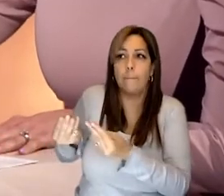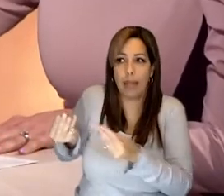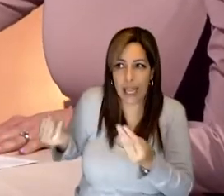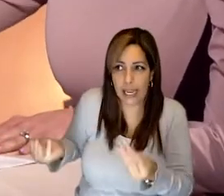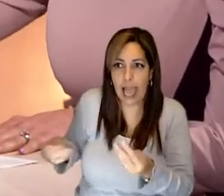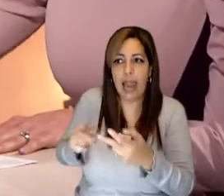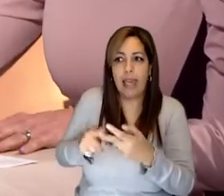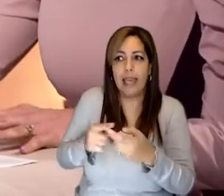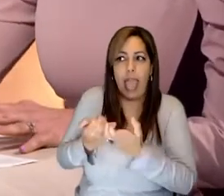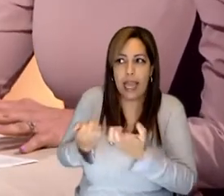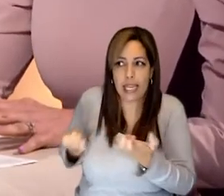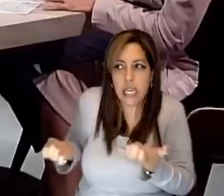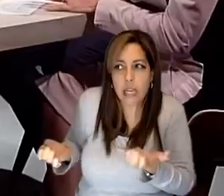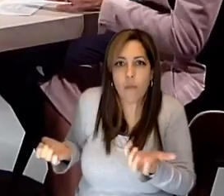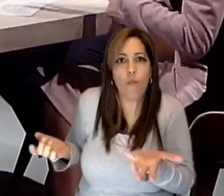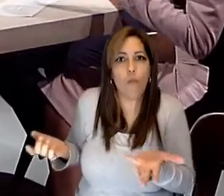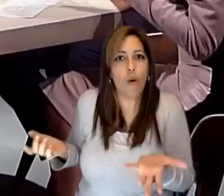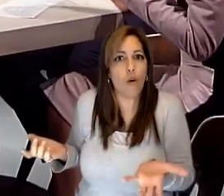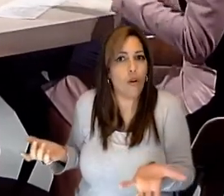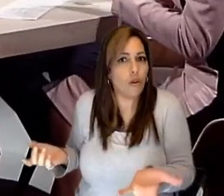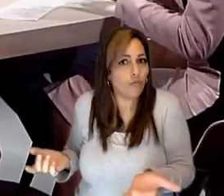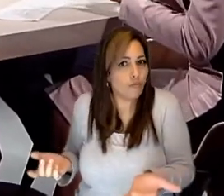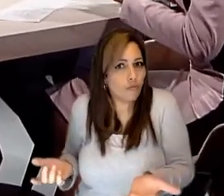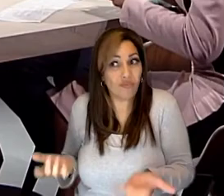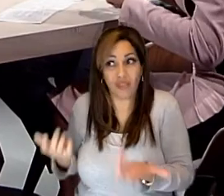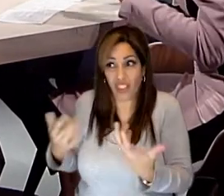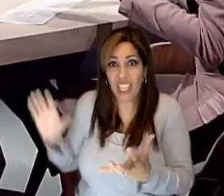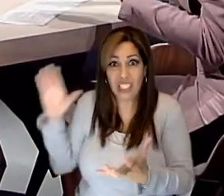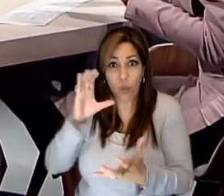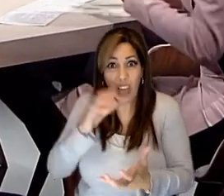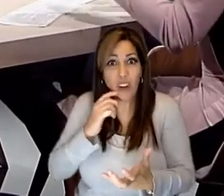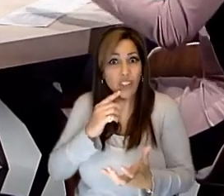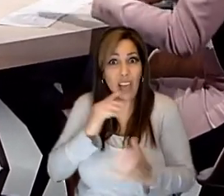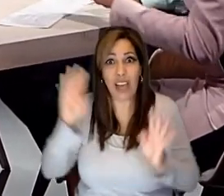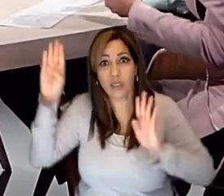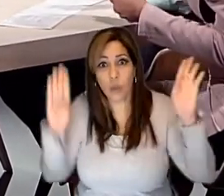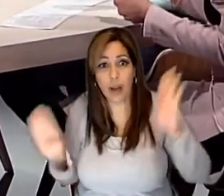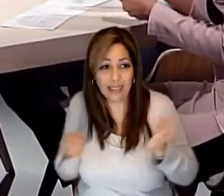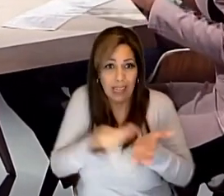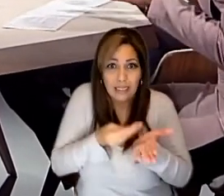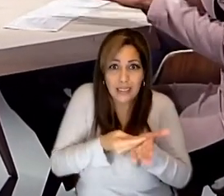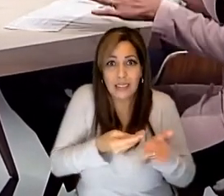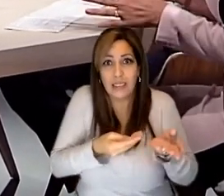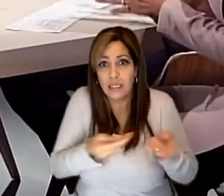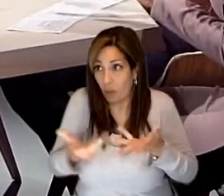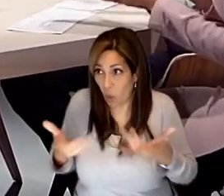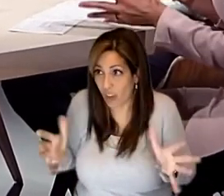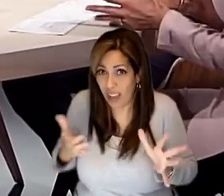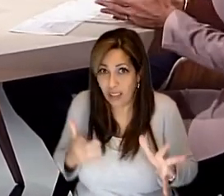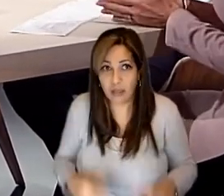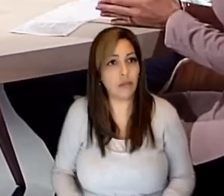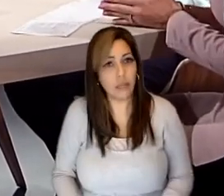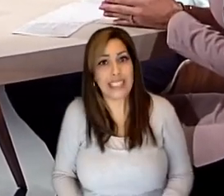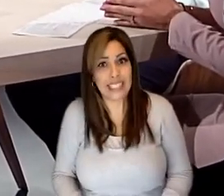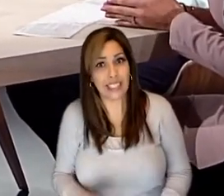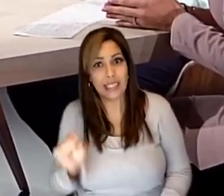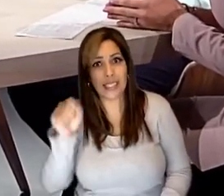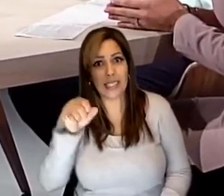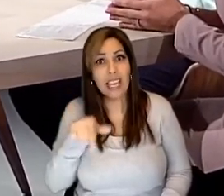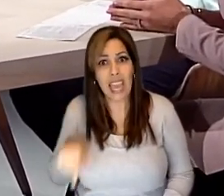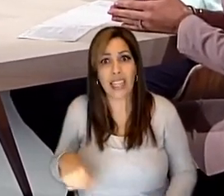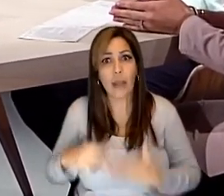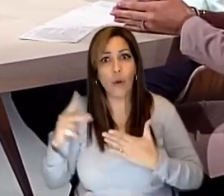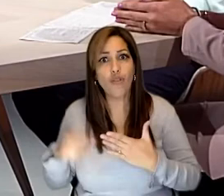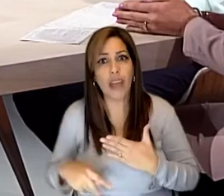los materiales, los equipos, por ejemplo, que estás mencionando, ya se han buscado, se han cotizado, se han comprado, ya eso está en camino. Correcto,